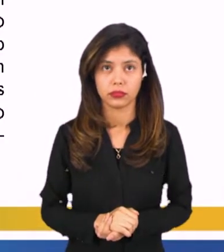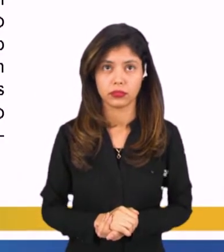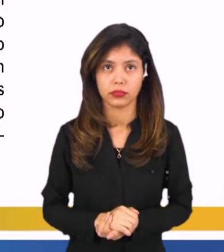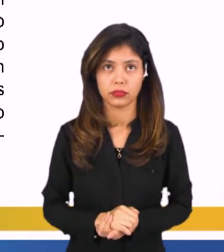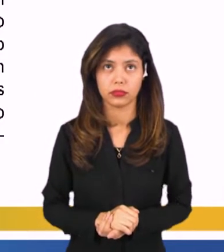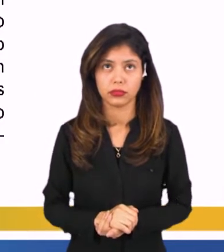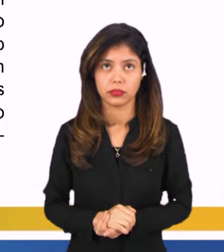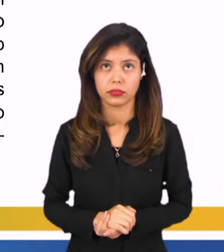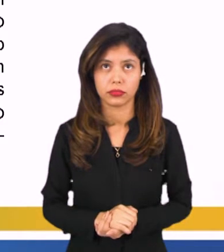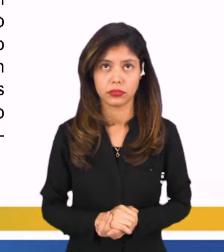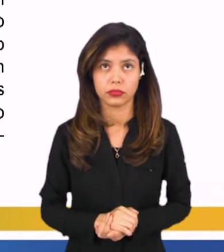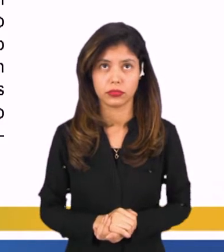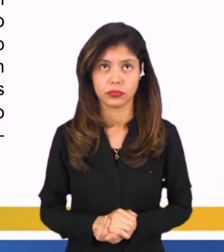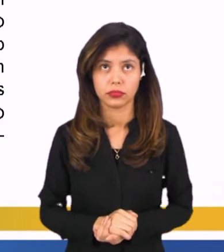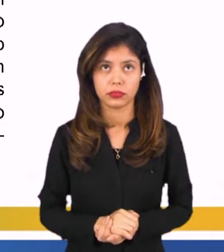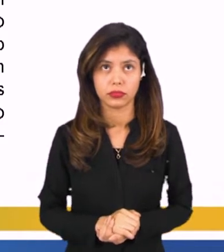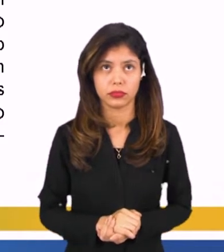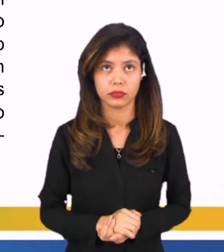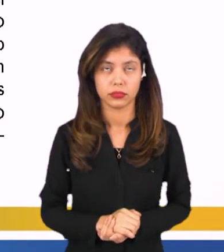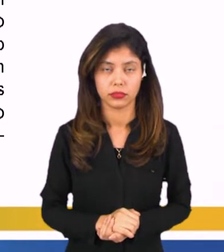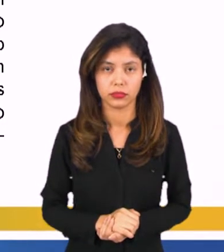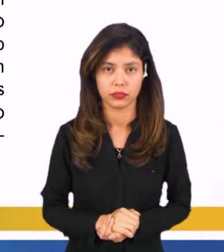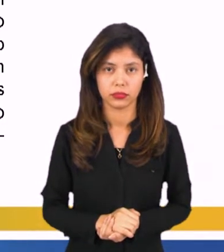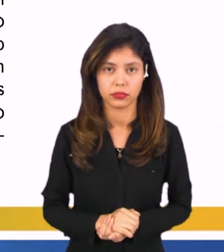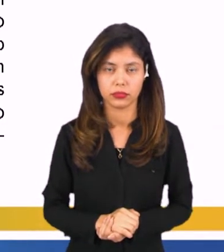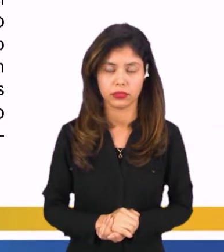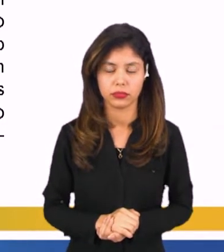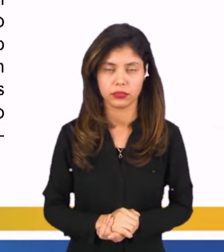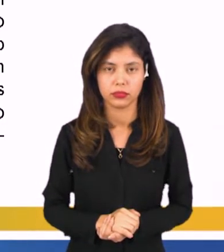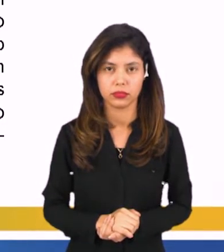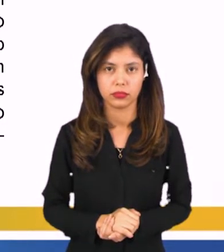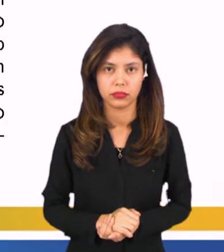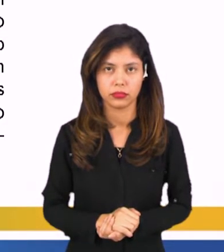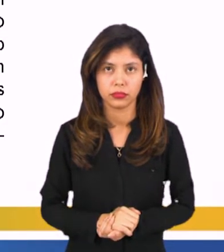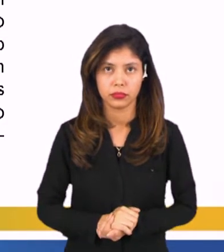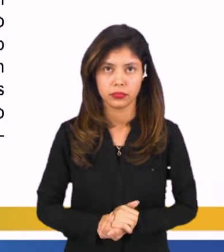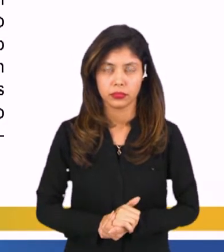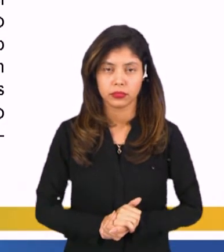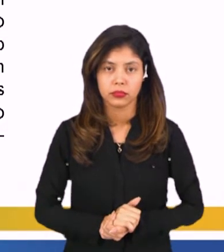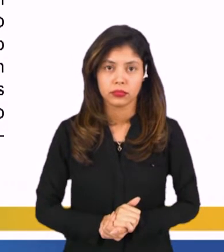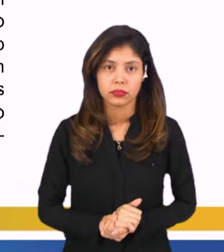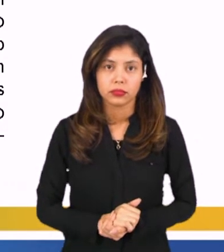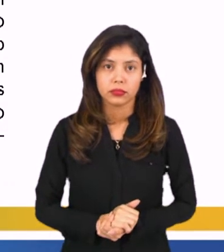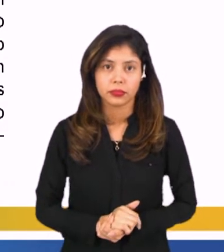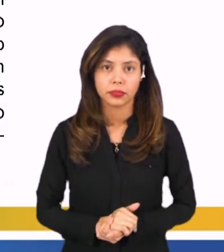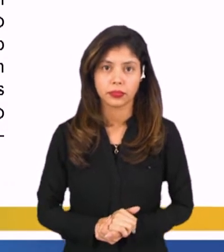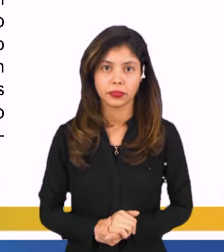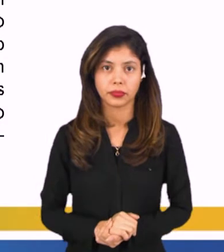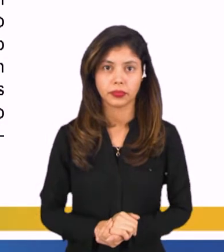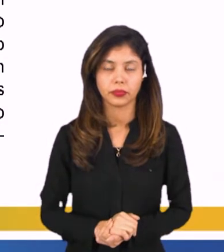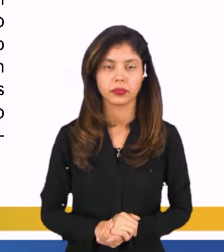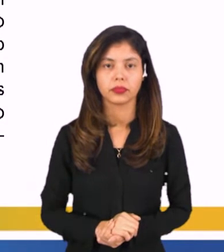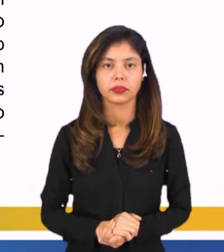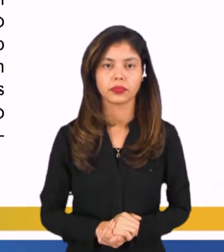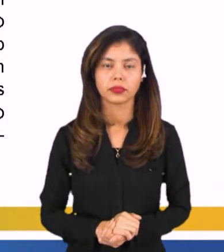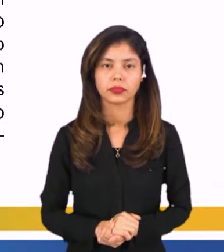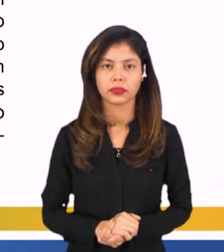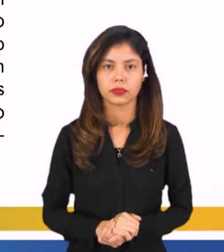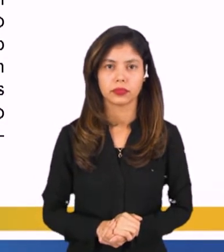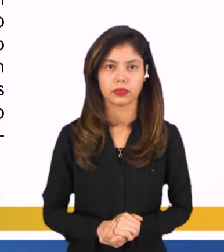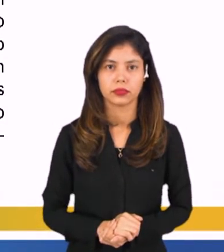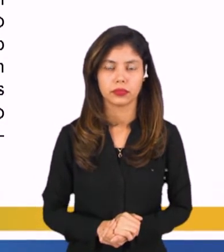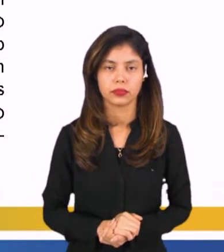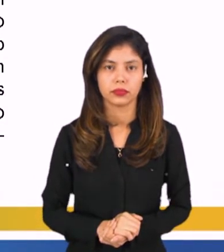y tiene un Nobel. Por nuestra selección es el autor de algunos de los poemas más bellos de la